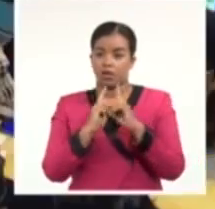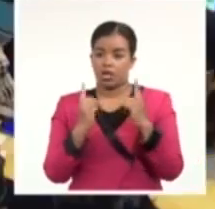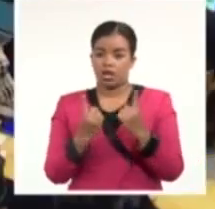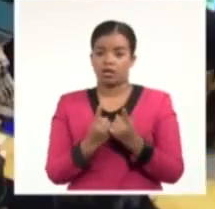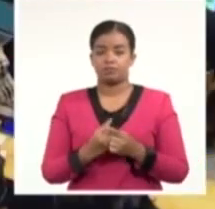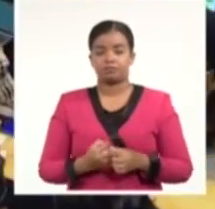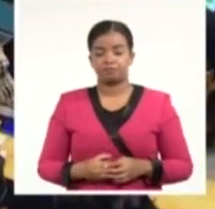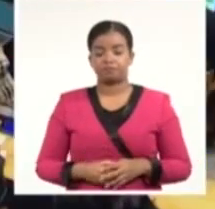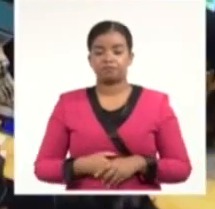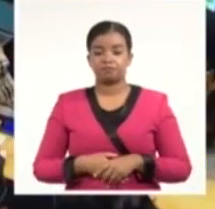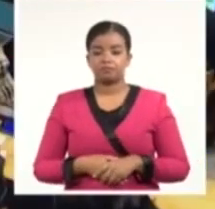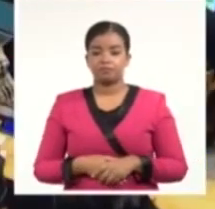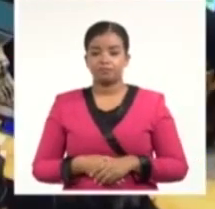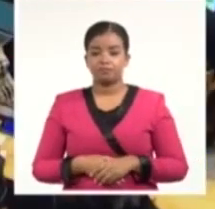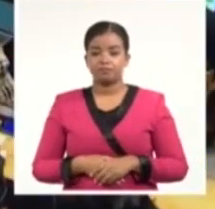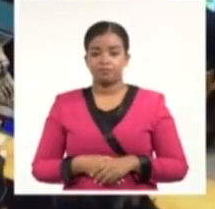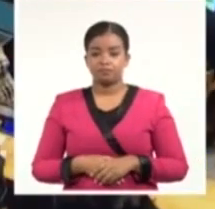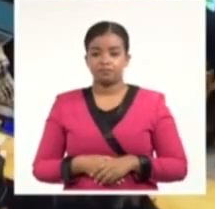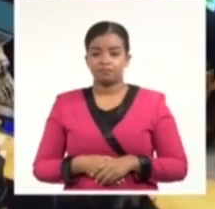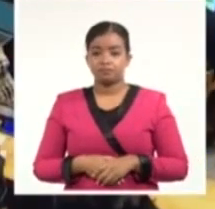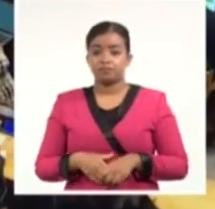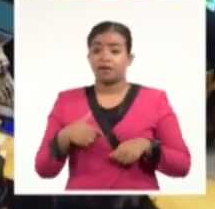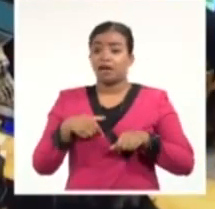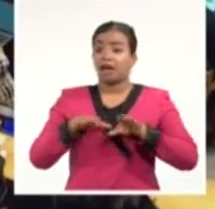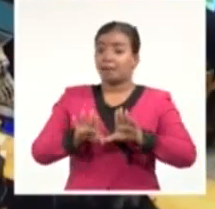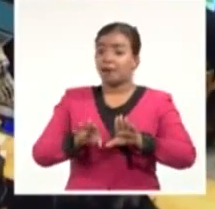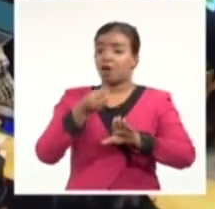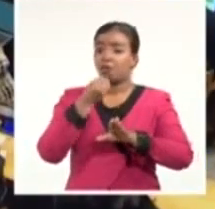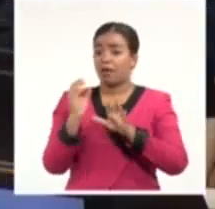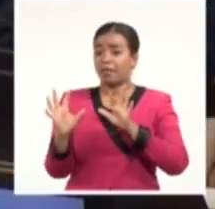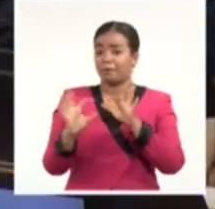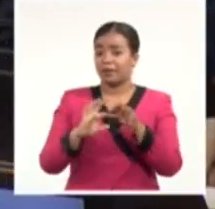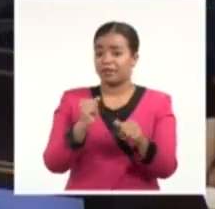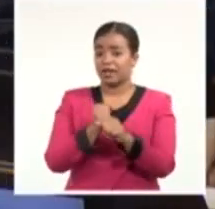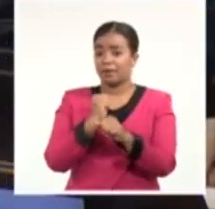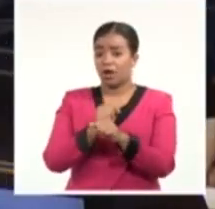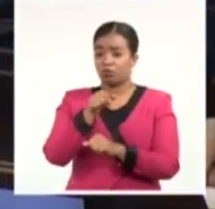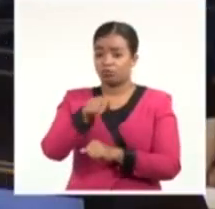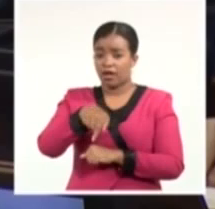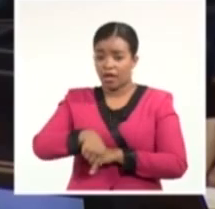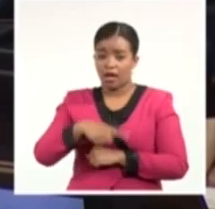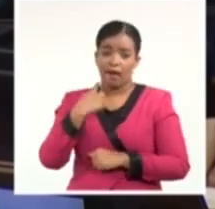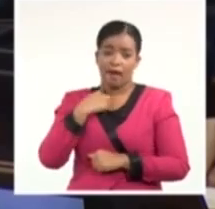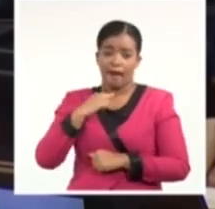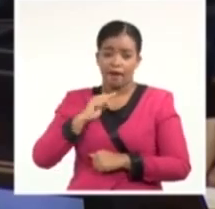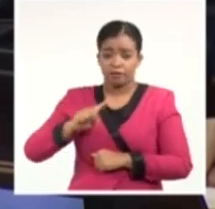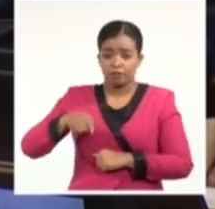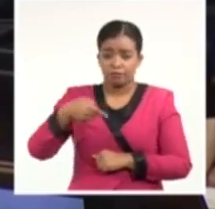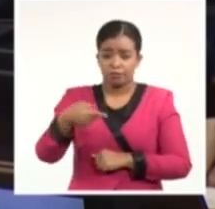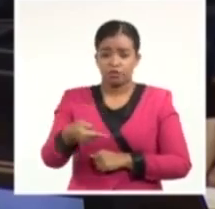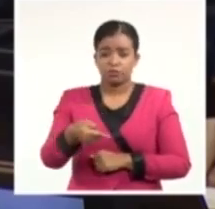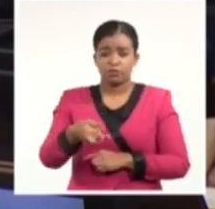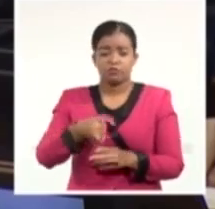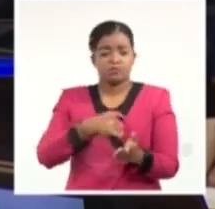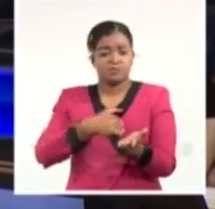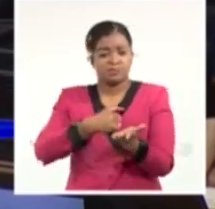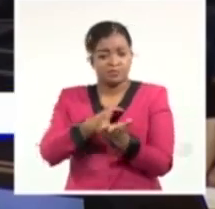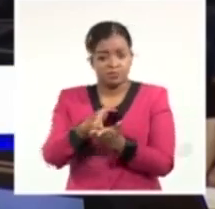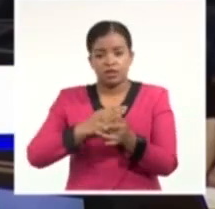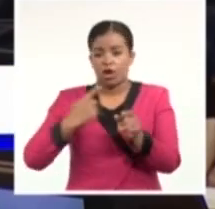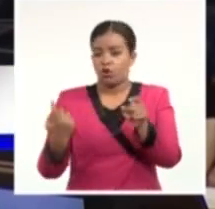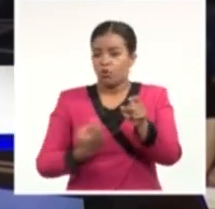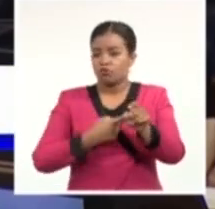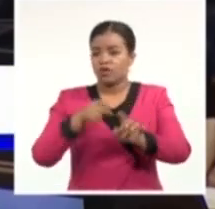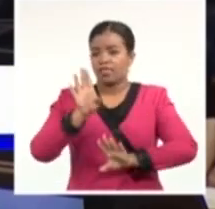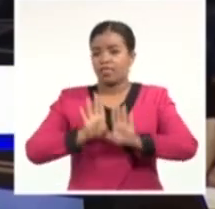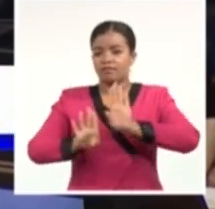cuenta. Espero con gran interés trabajar con ustedes durante el próximo año para seguir poniendo las necesidades de los